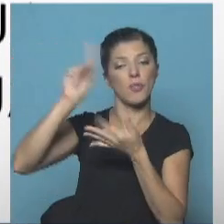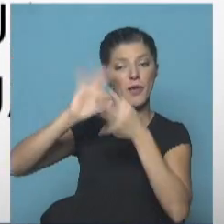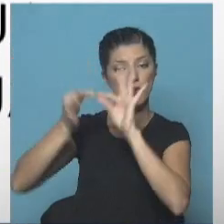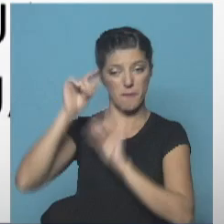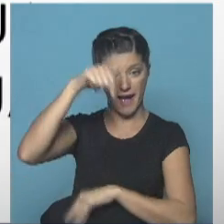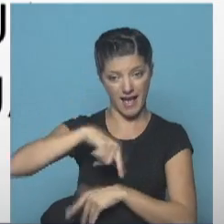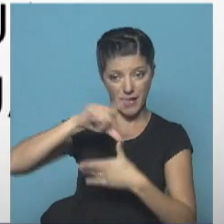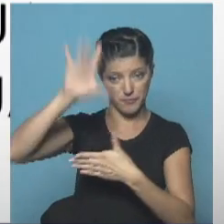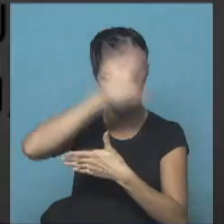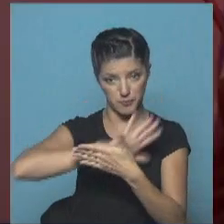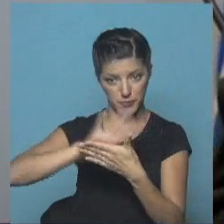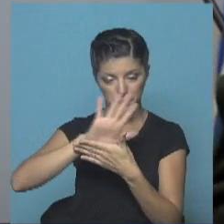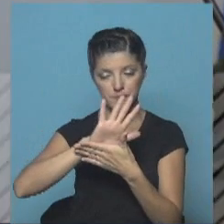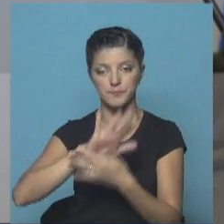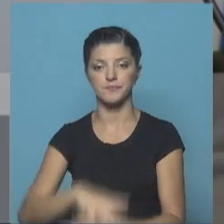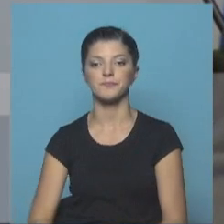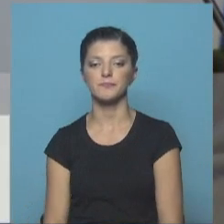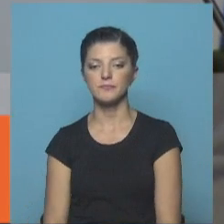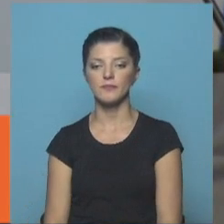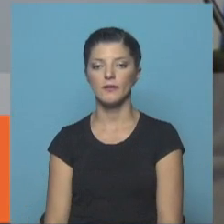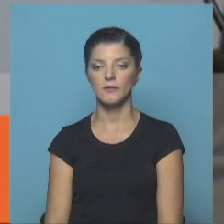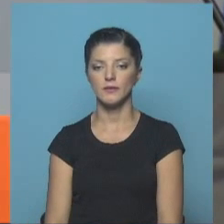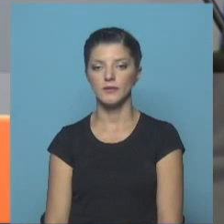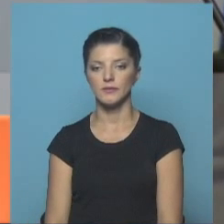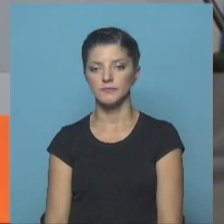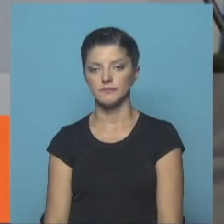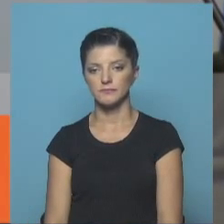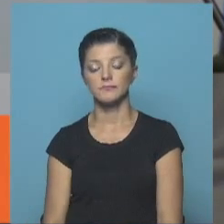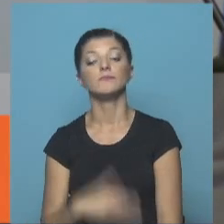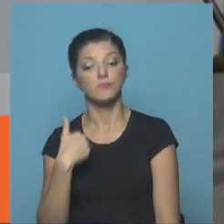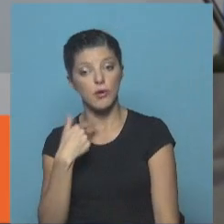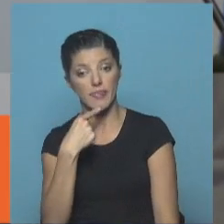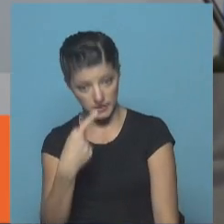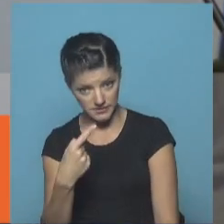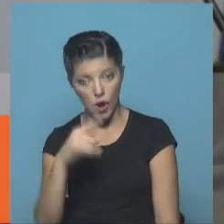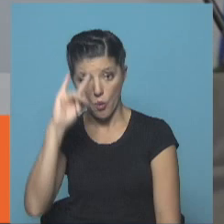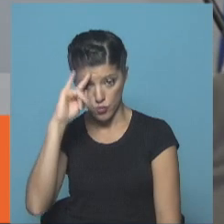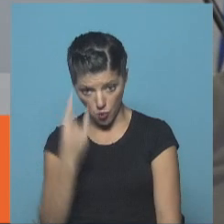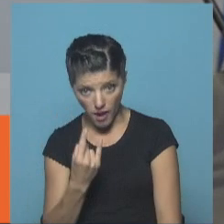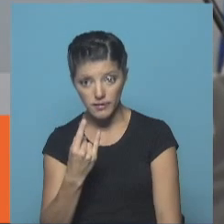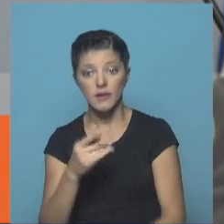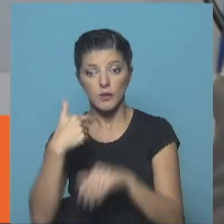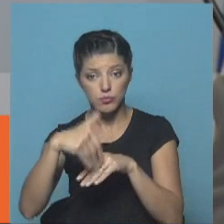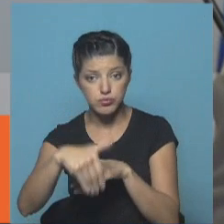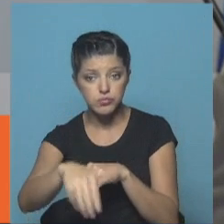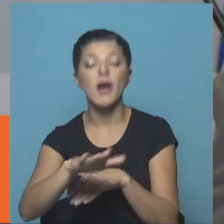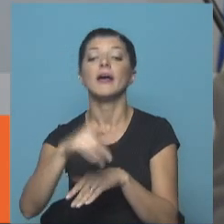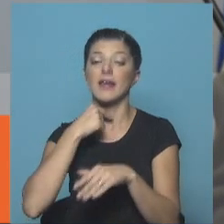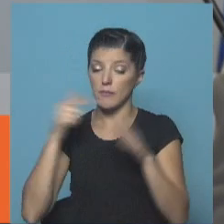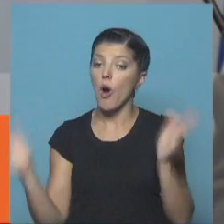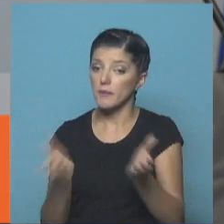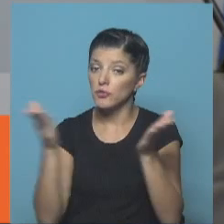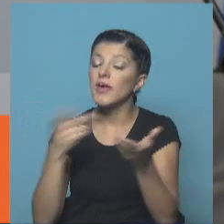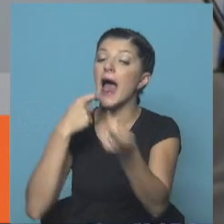tierras orientales. Huelga decir que el Uruguay ha sido y sigue siendo un ferviente impulsor